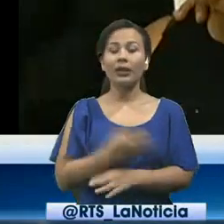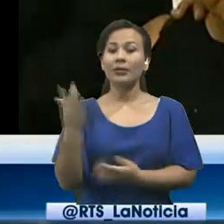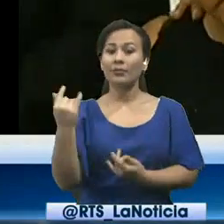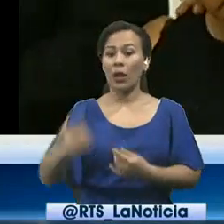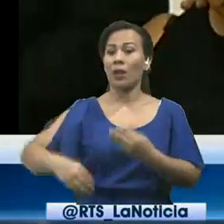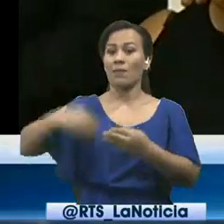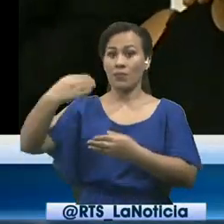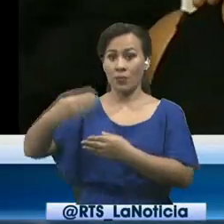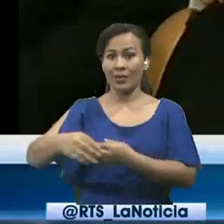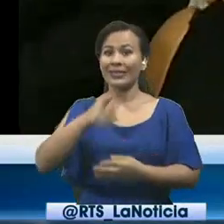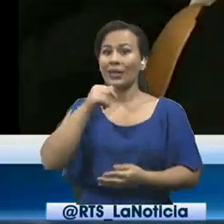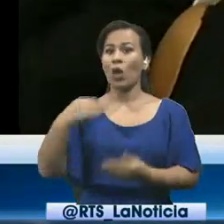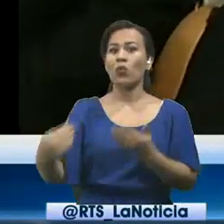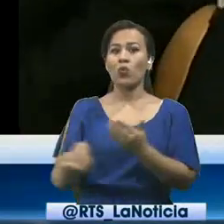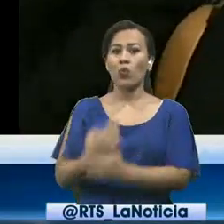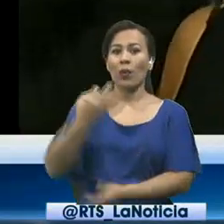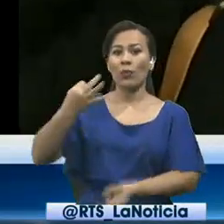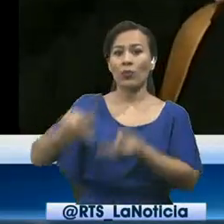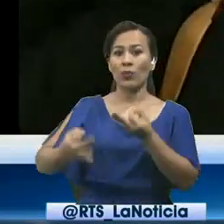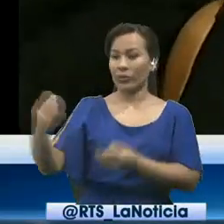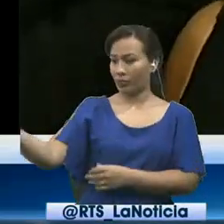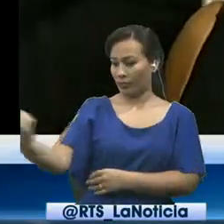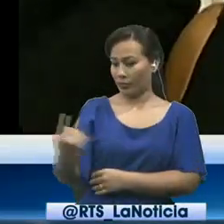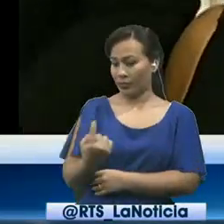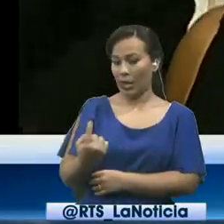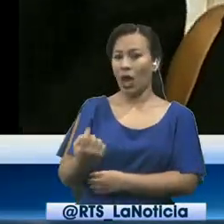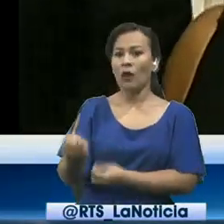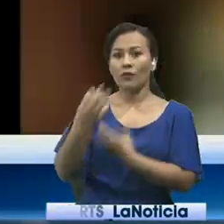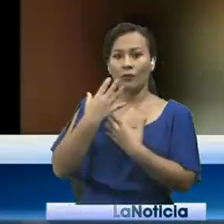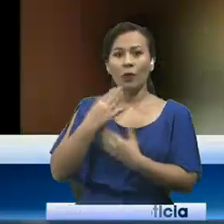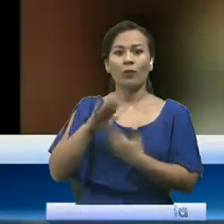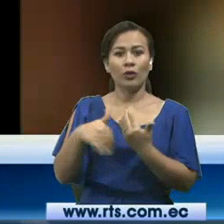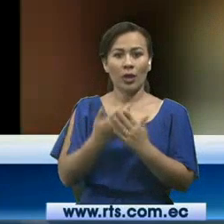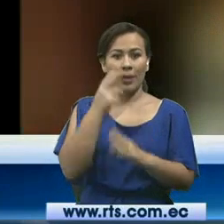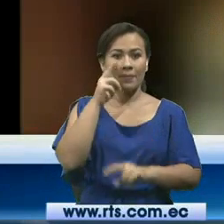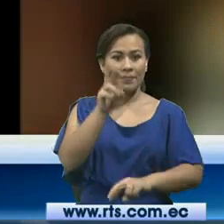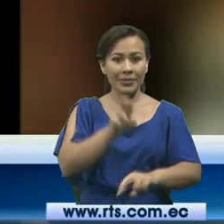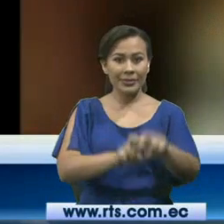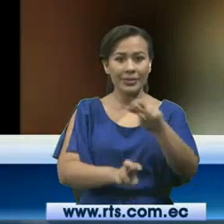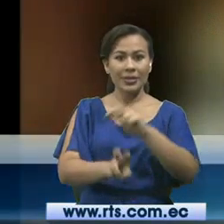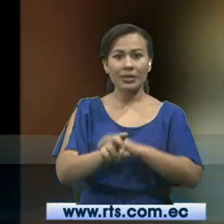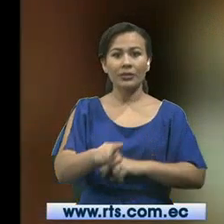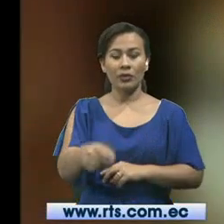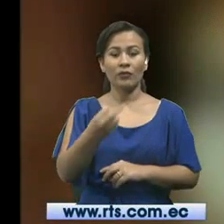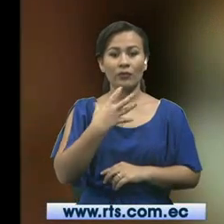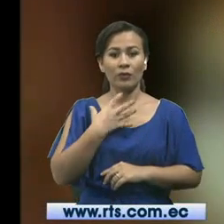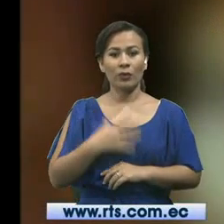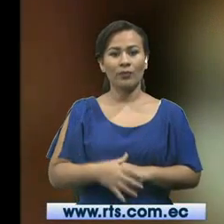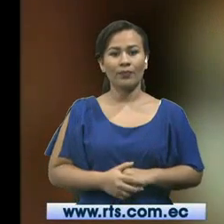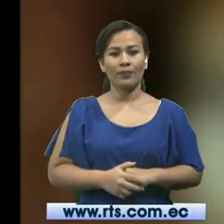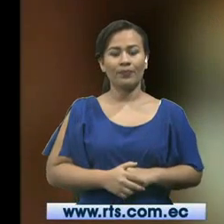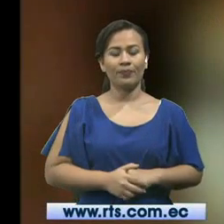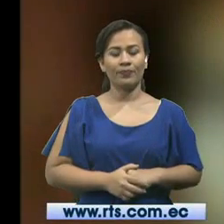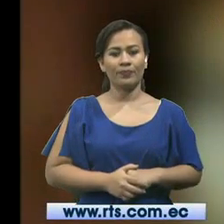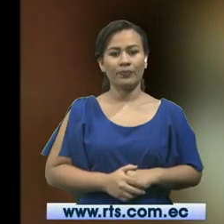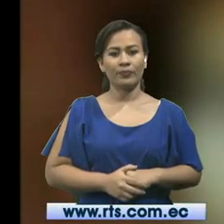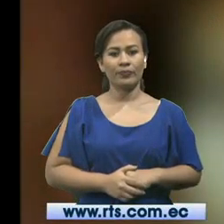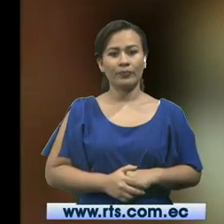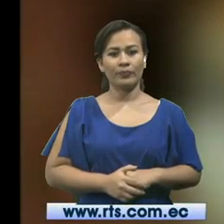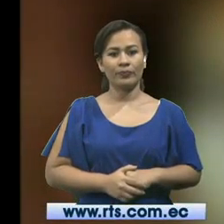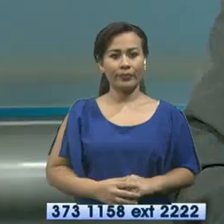se designe al nuevo fiscal que retomará el proceso de investigación. Informó Enrique